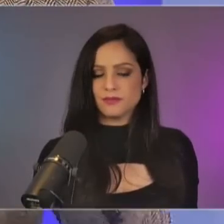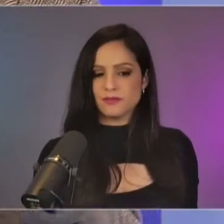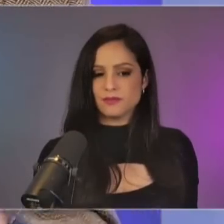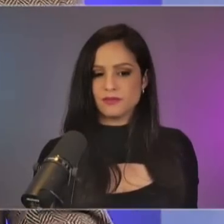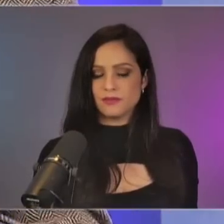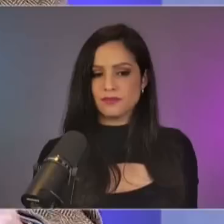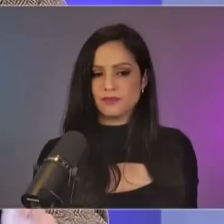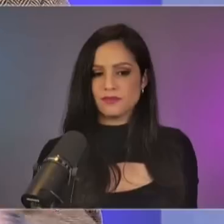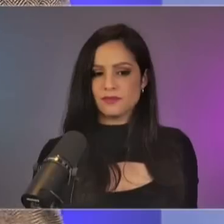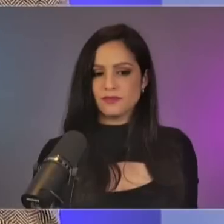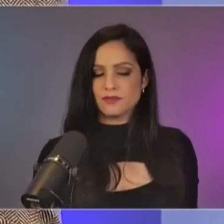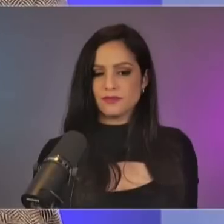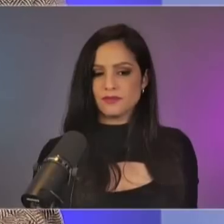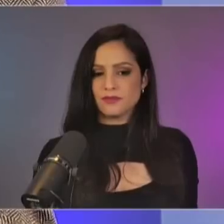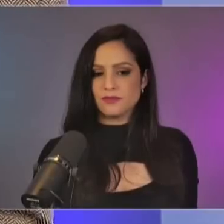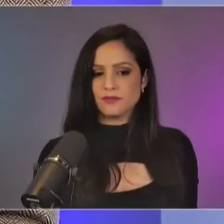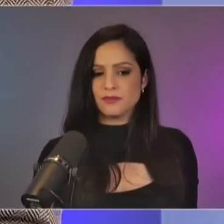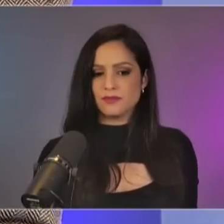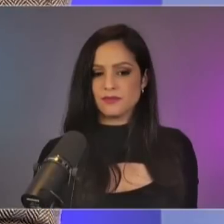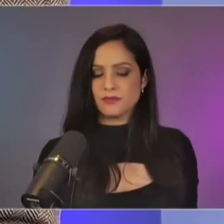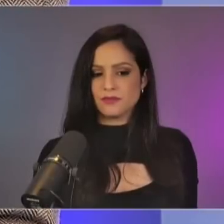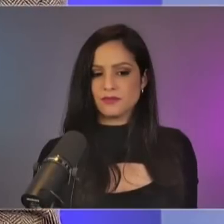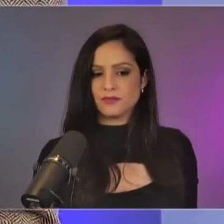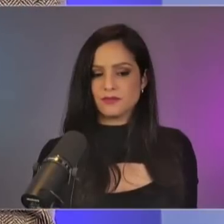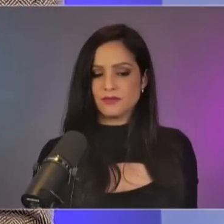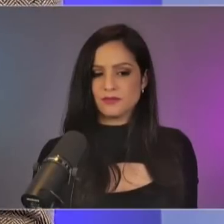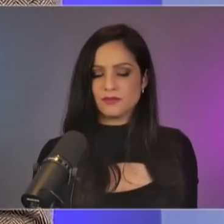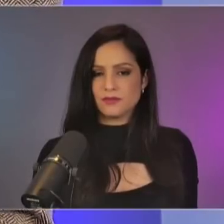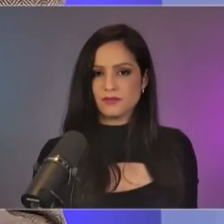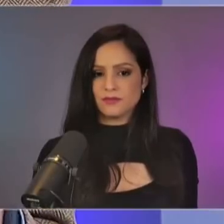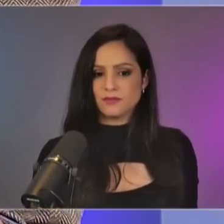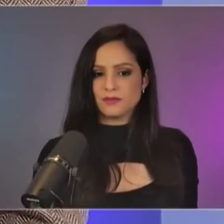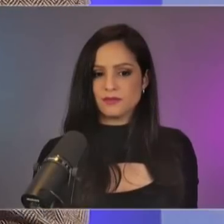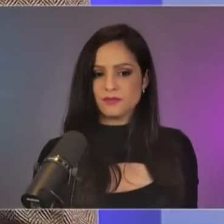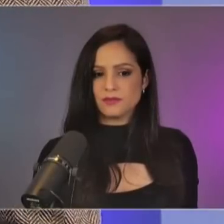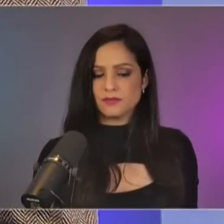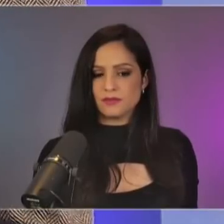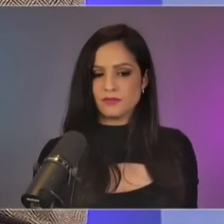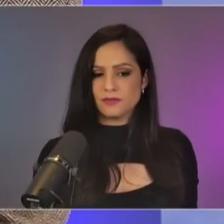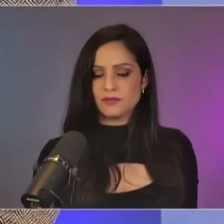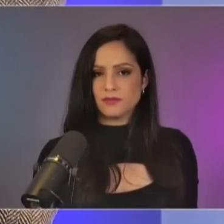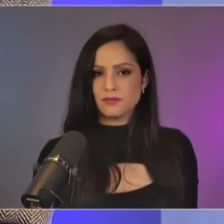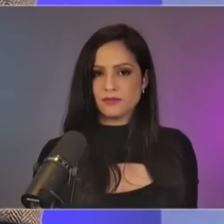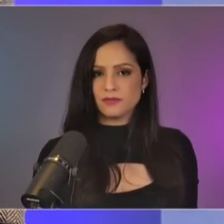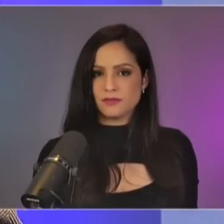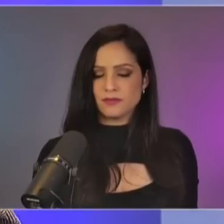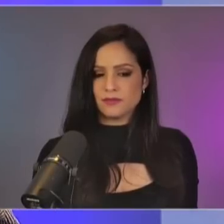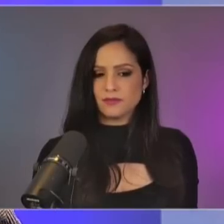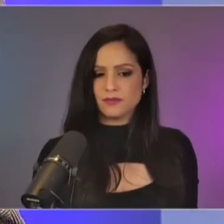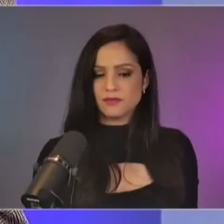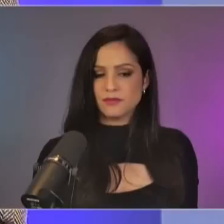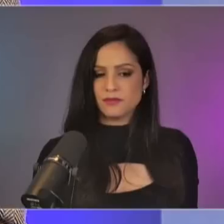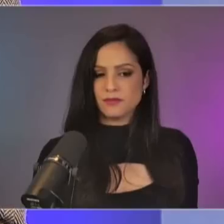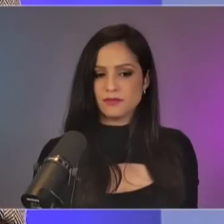el el perímetro esta gente tiene cursos que le ofrecían 60 horas el básico y 60